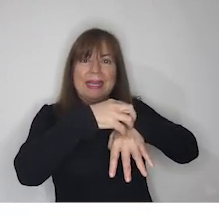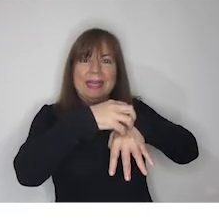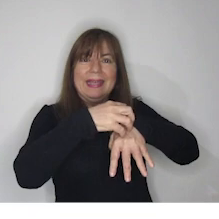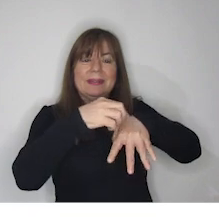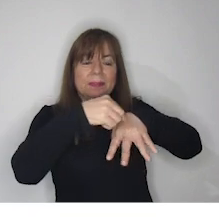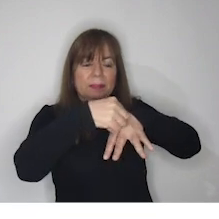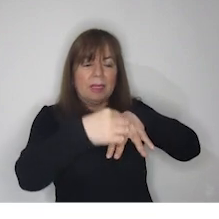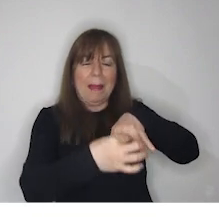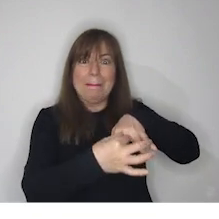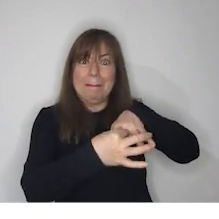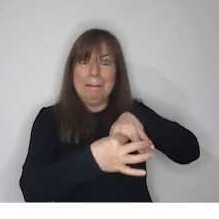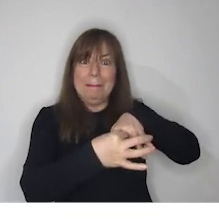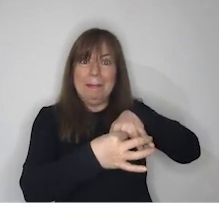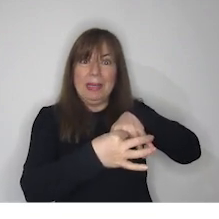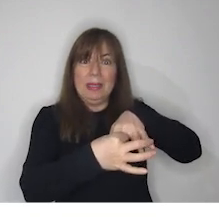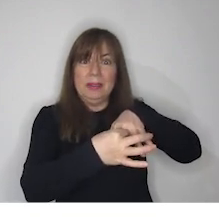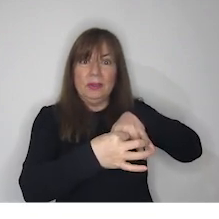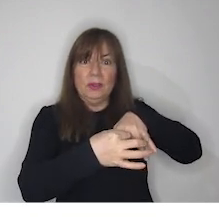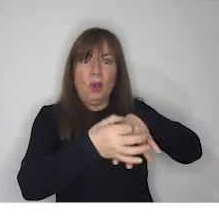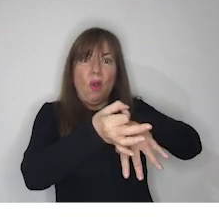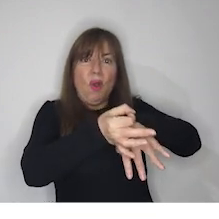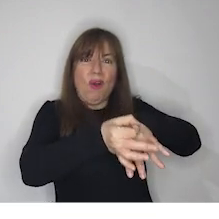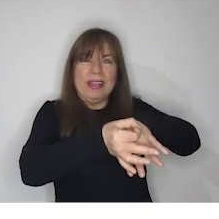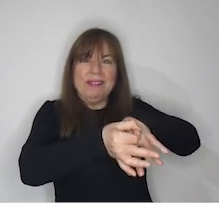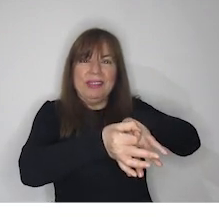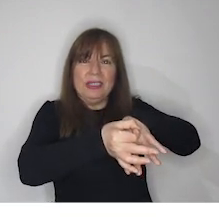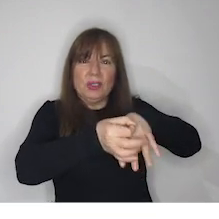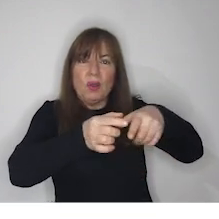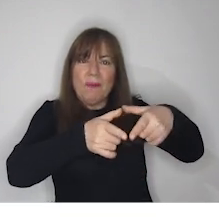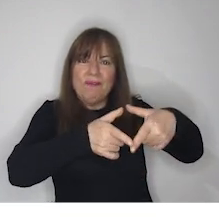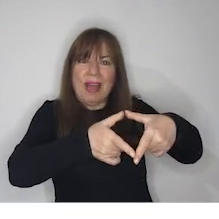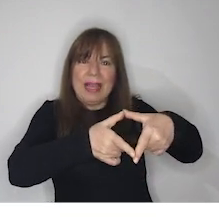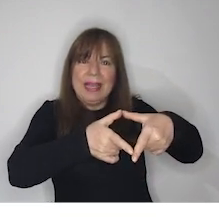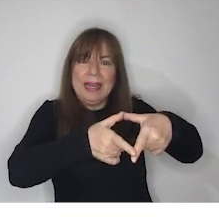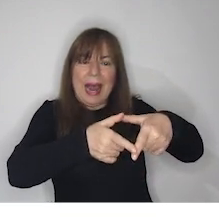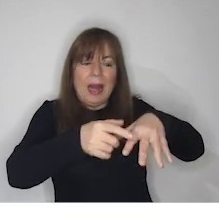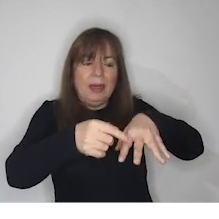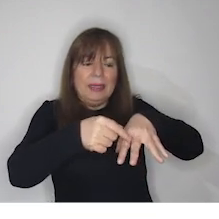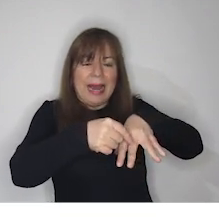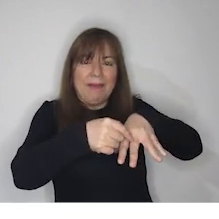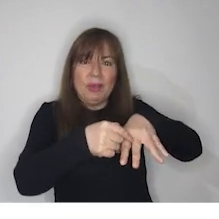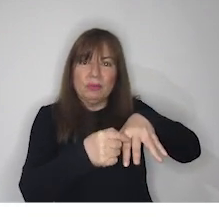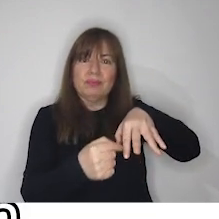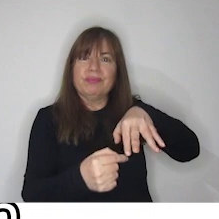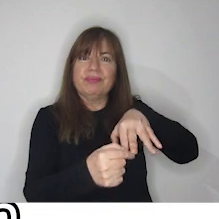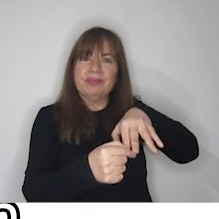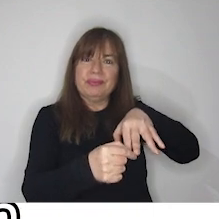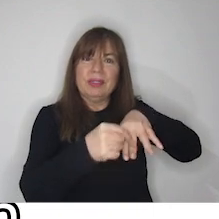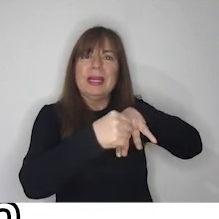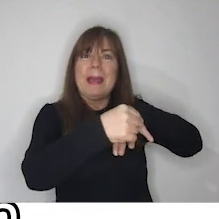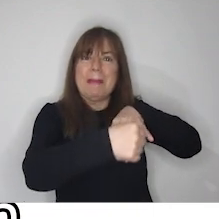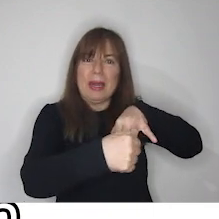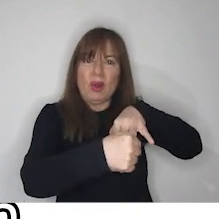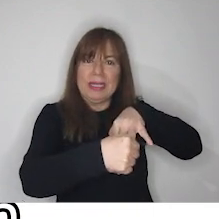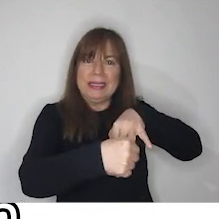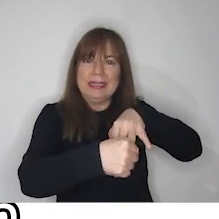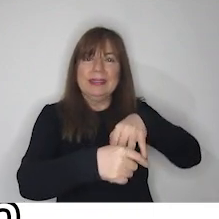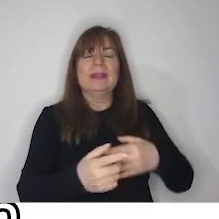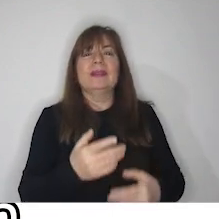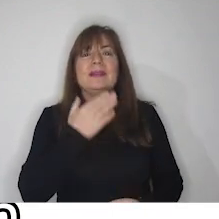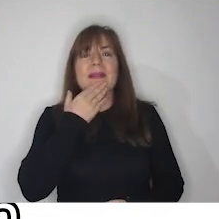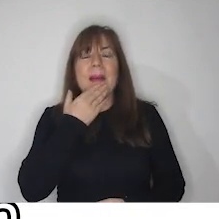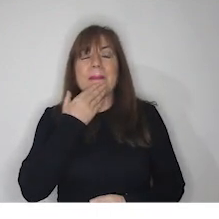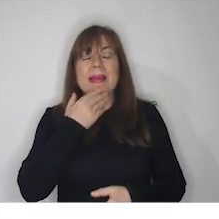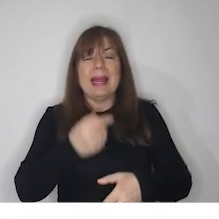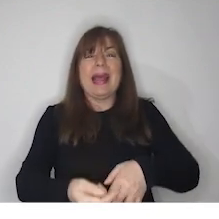meato urinario, orificio vaginal, labios menores y labios mayores. Asimismo, los genitales internos